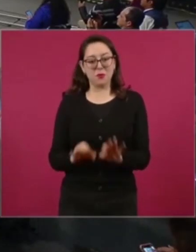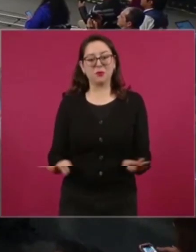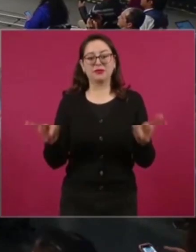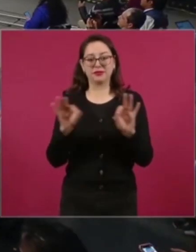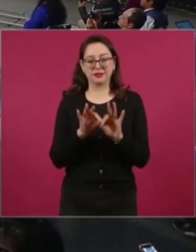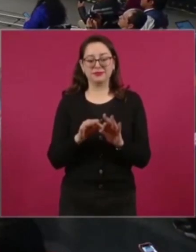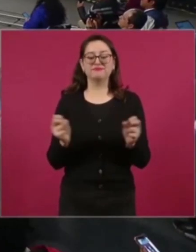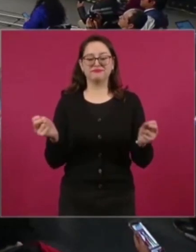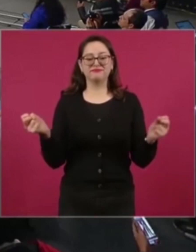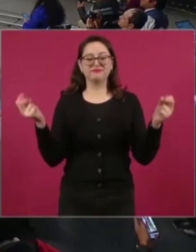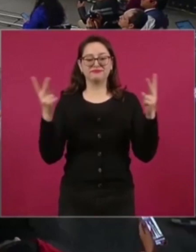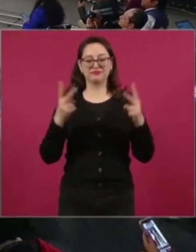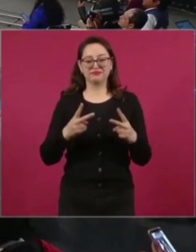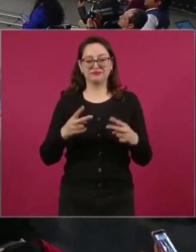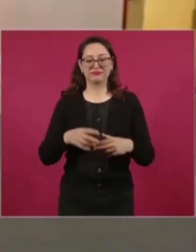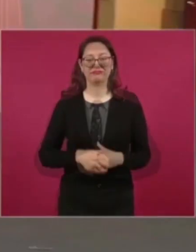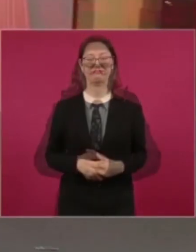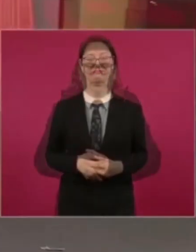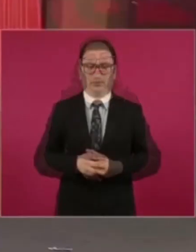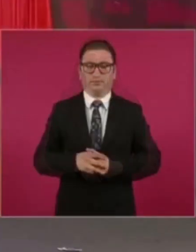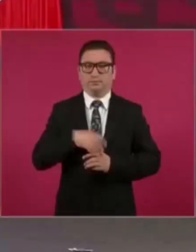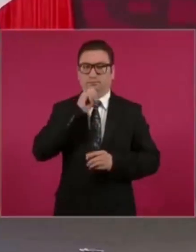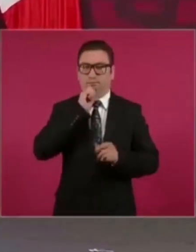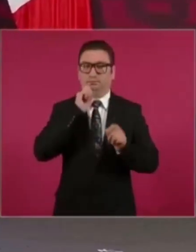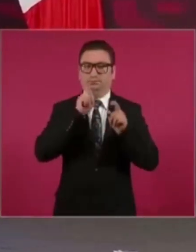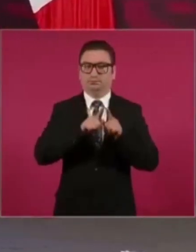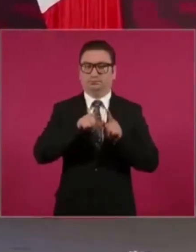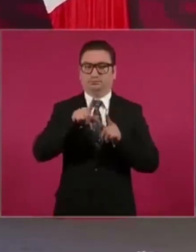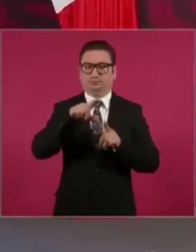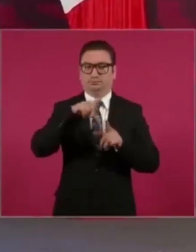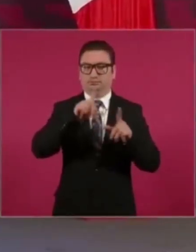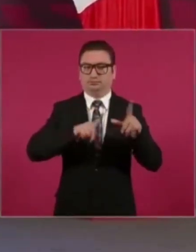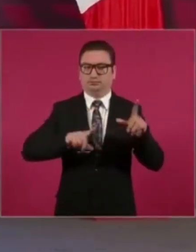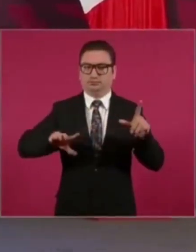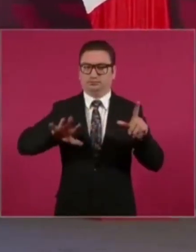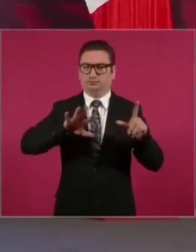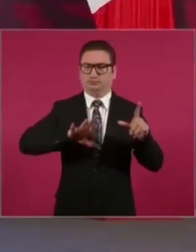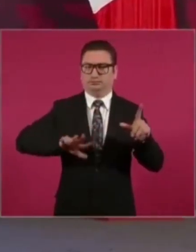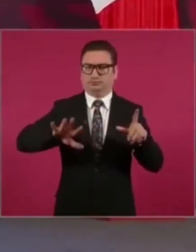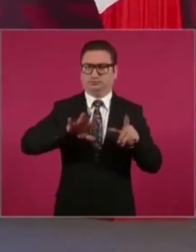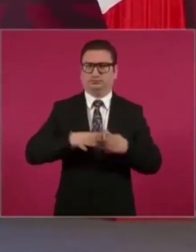Informó para Noticieros San Luis Potosí, Diego Ortiz Cerda.